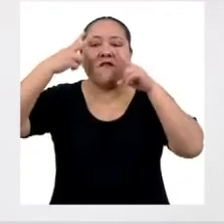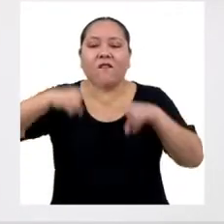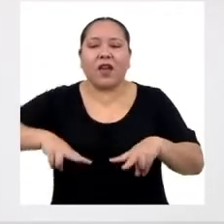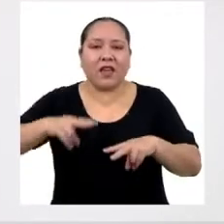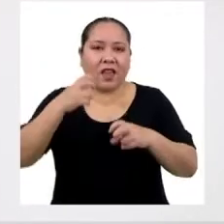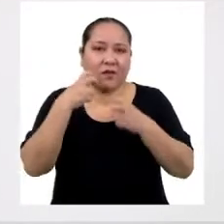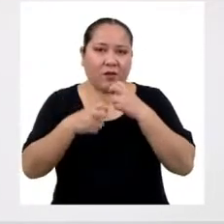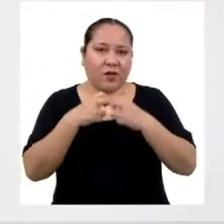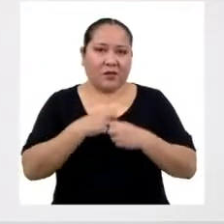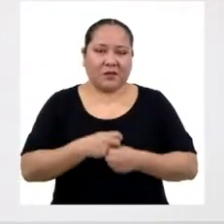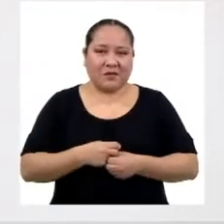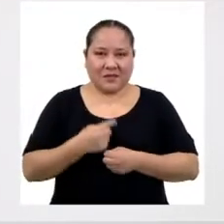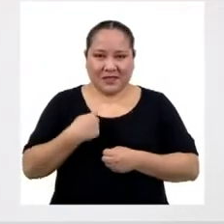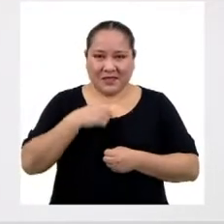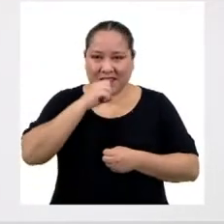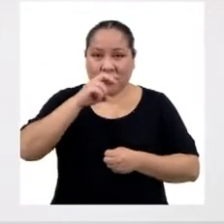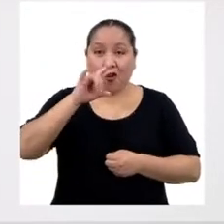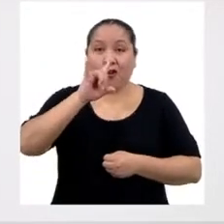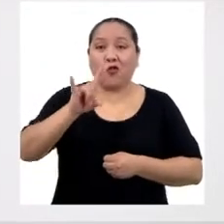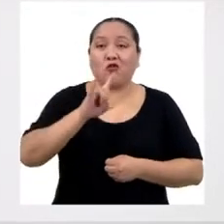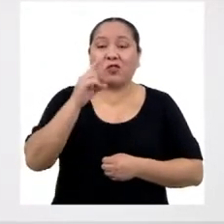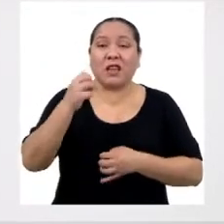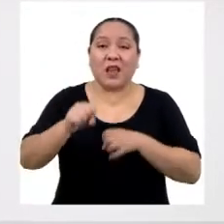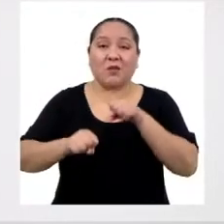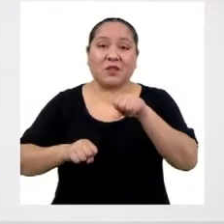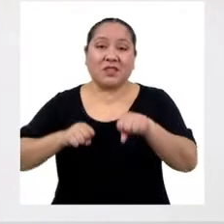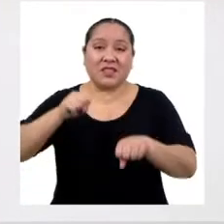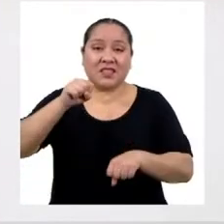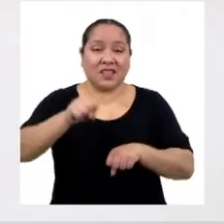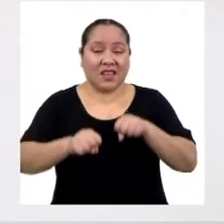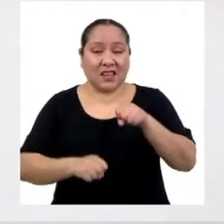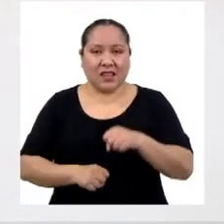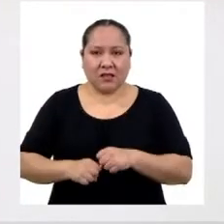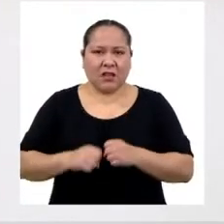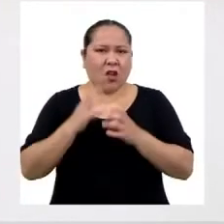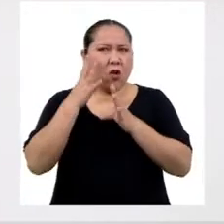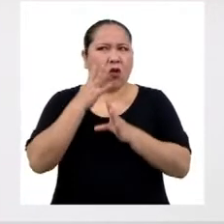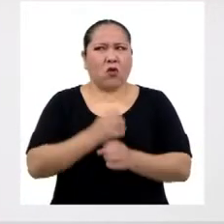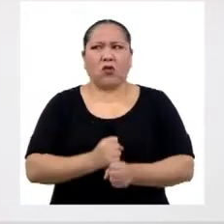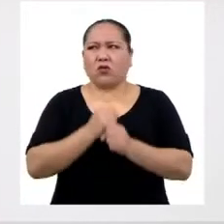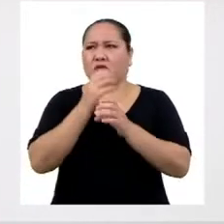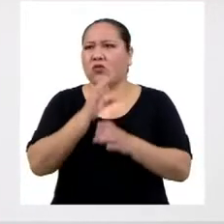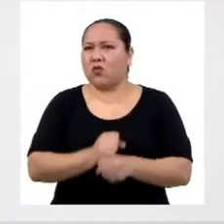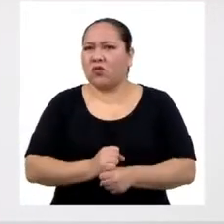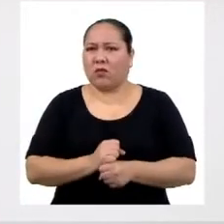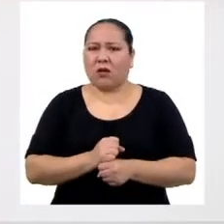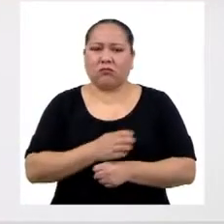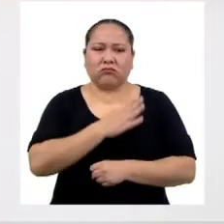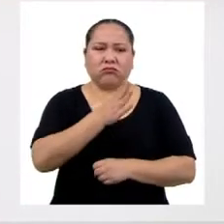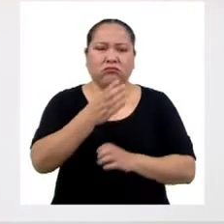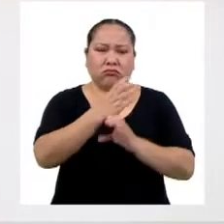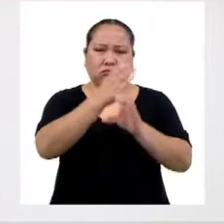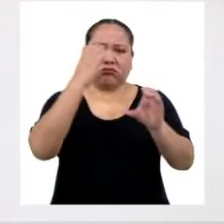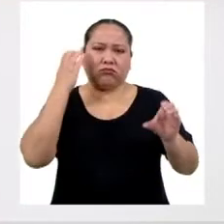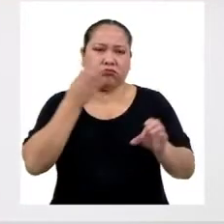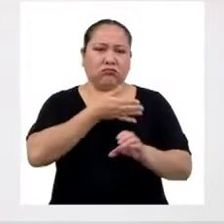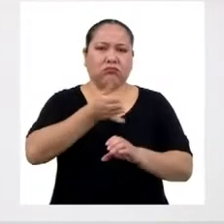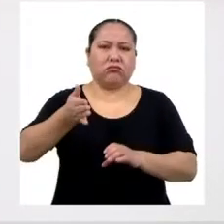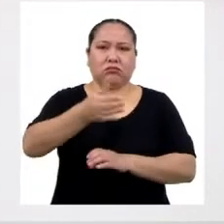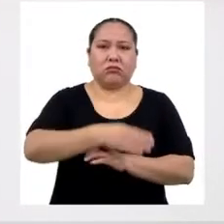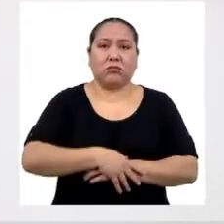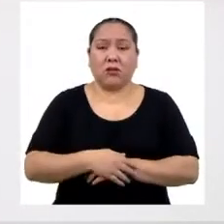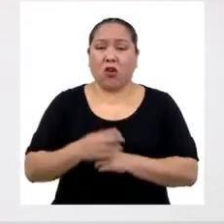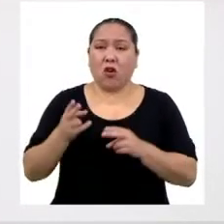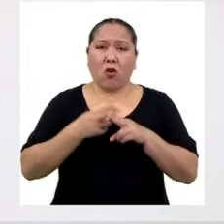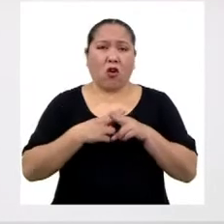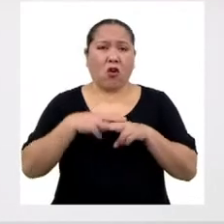Me refiero a usar la bicicleta. Nos hemos acostumbrado tanto a movilizarnos en vehículos que cuando recorremos tramos